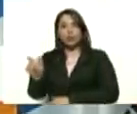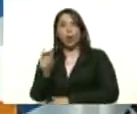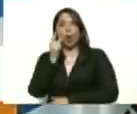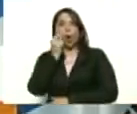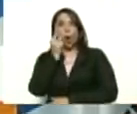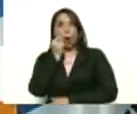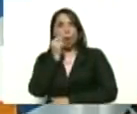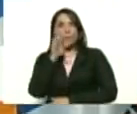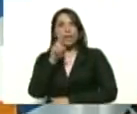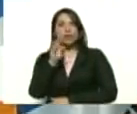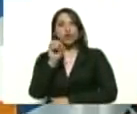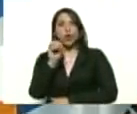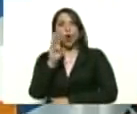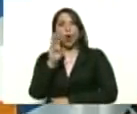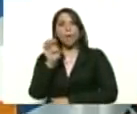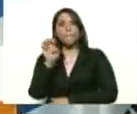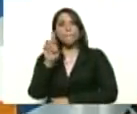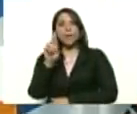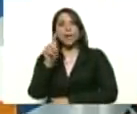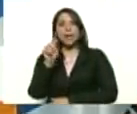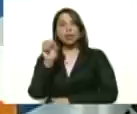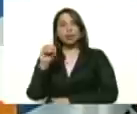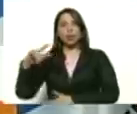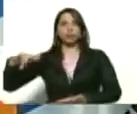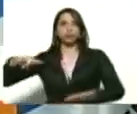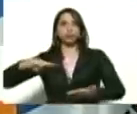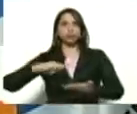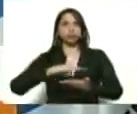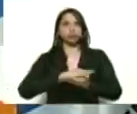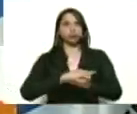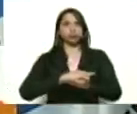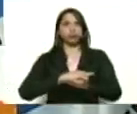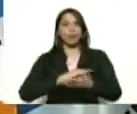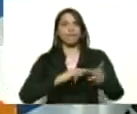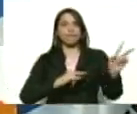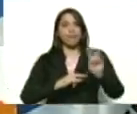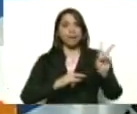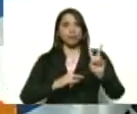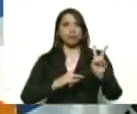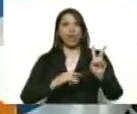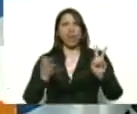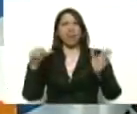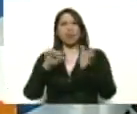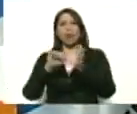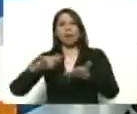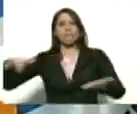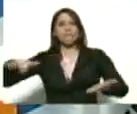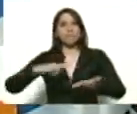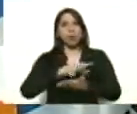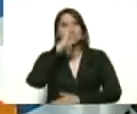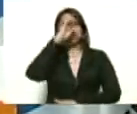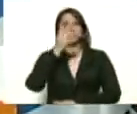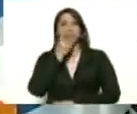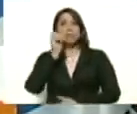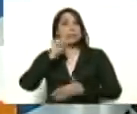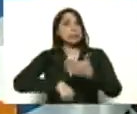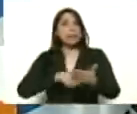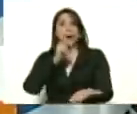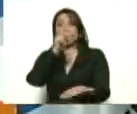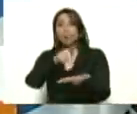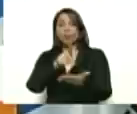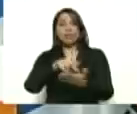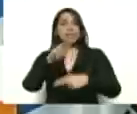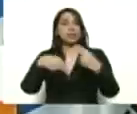Alejandro Valis ingresó al país de República Dominicana, Maiquetía, sin acudir a ningún centro de